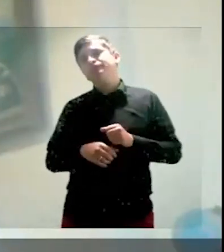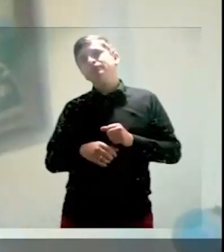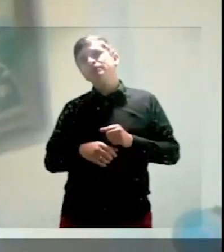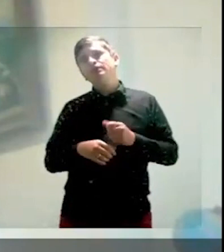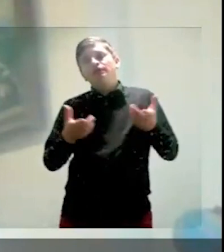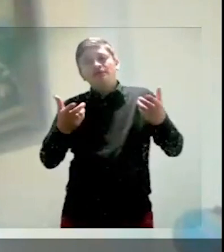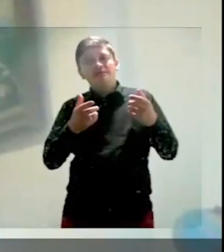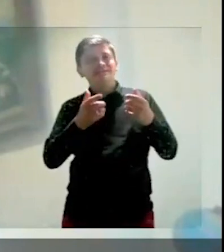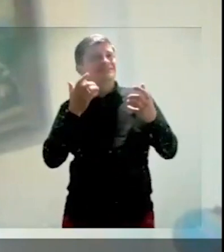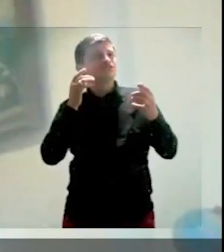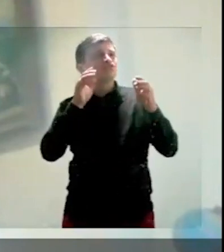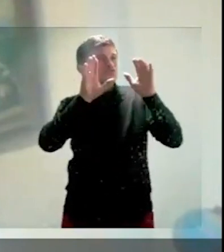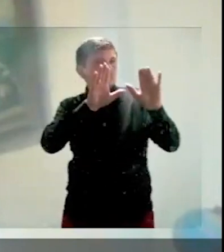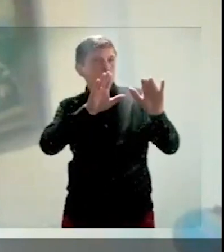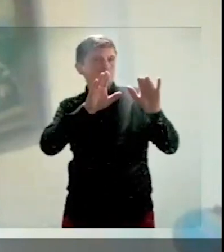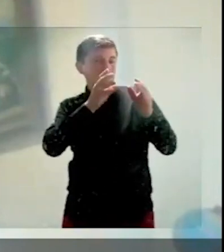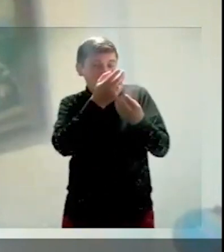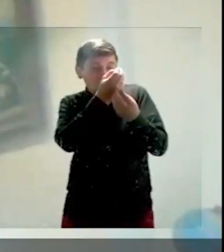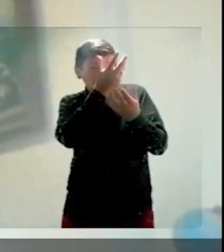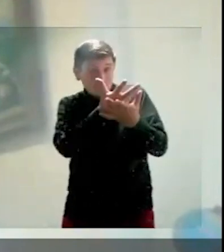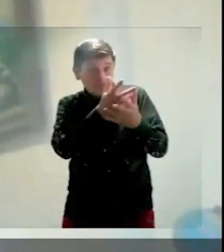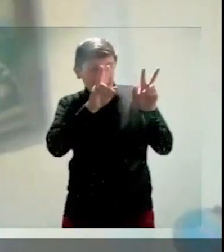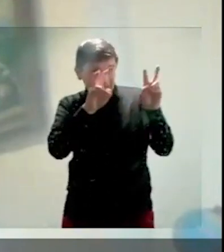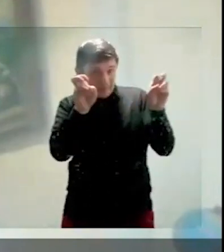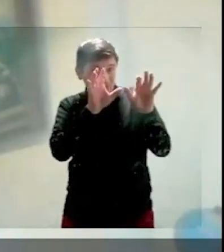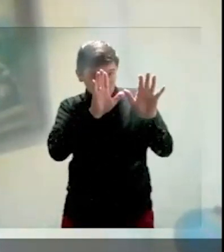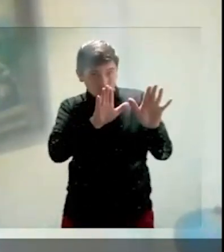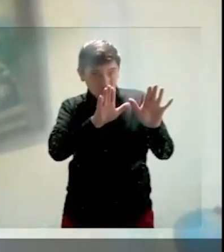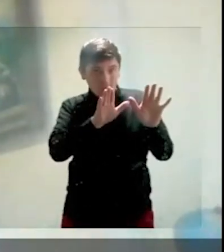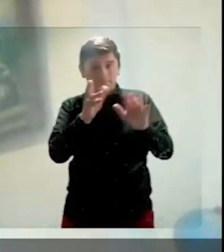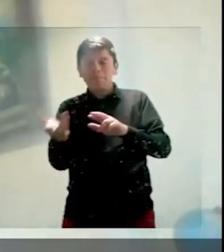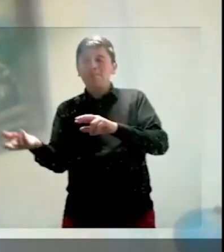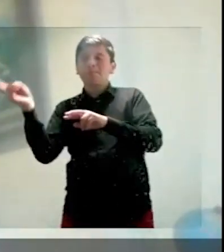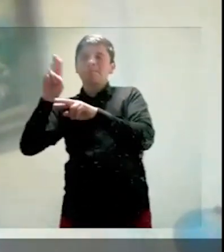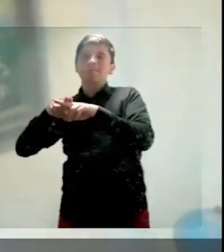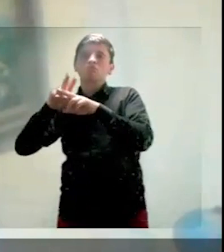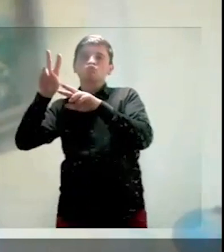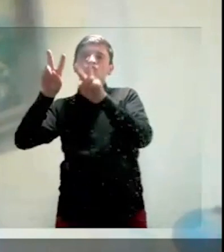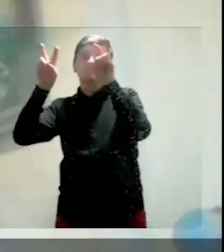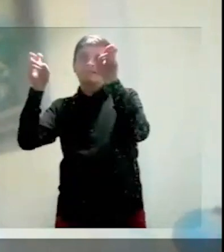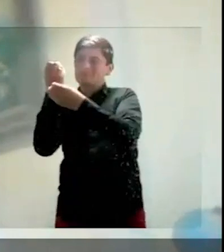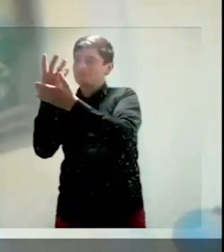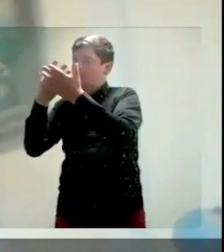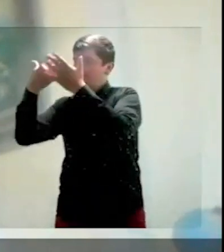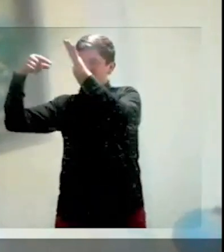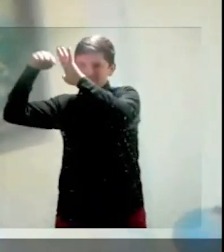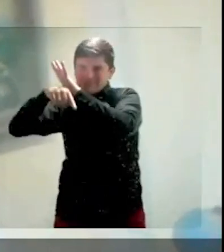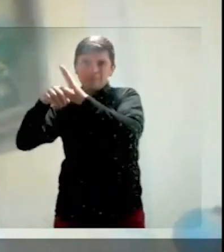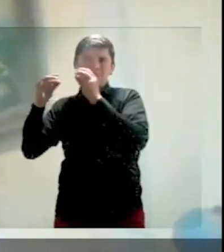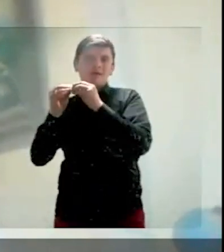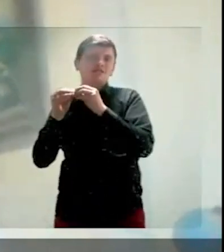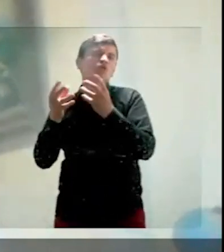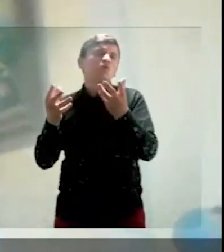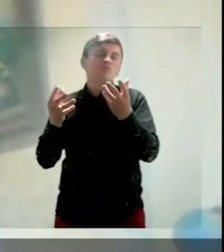a un tema estructural se le suma un tema más internamente estructural, que es este de no